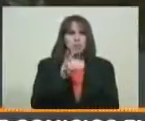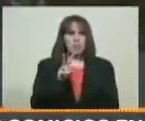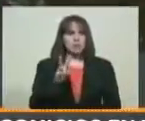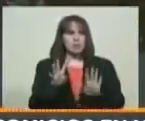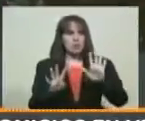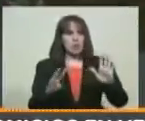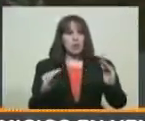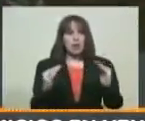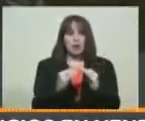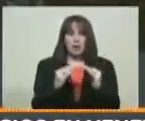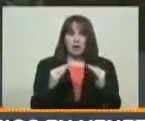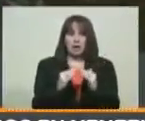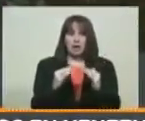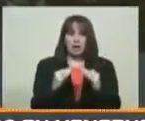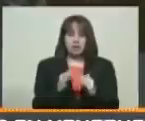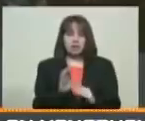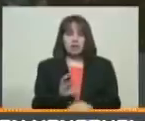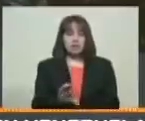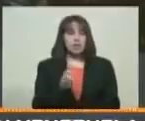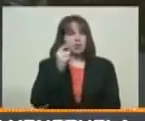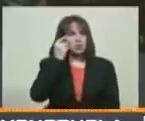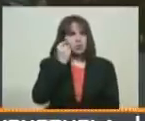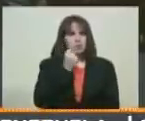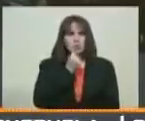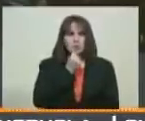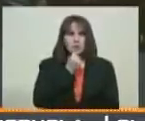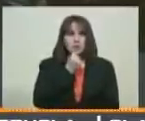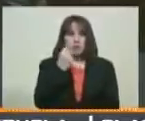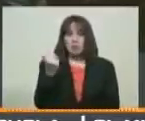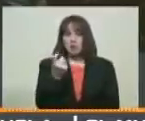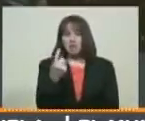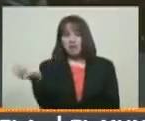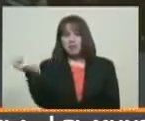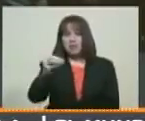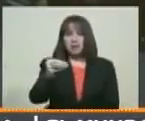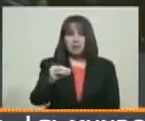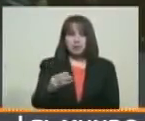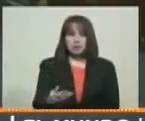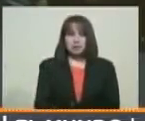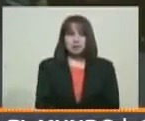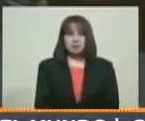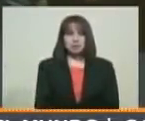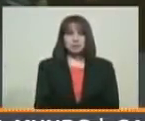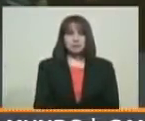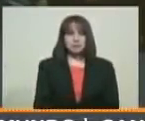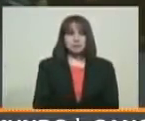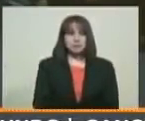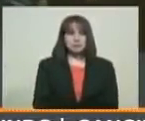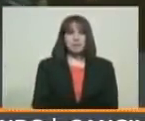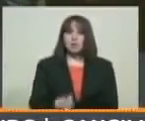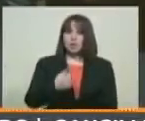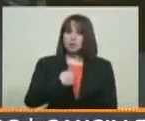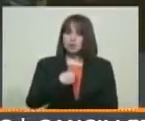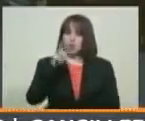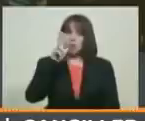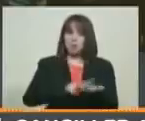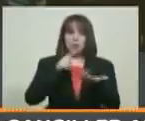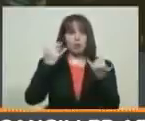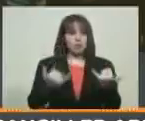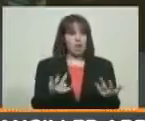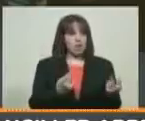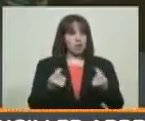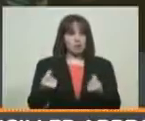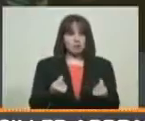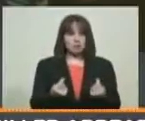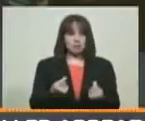68.529 viviendas en el Estado Sucre, pero todavía falta más. Por eso yo he aprobado los recursos. Toma nota,